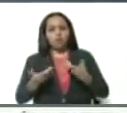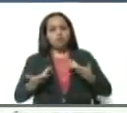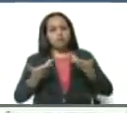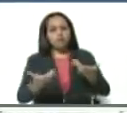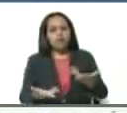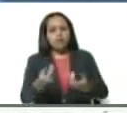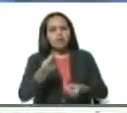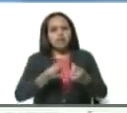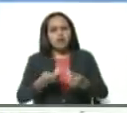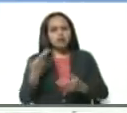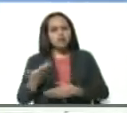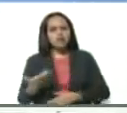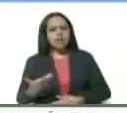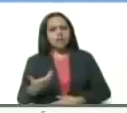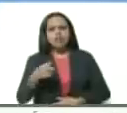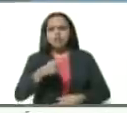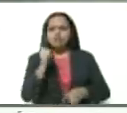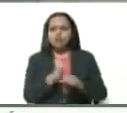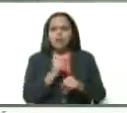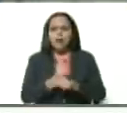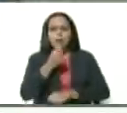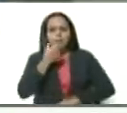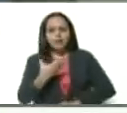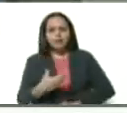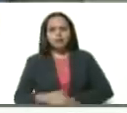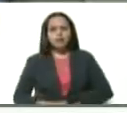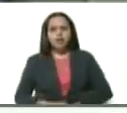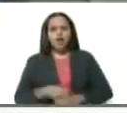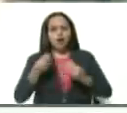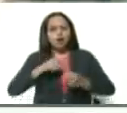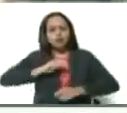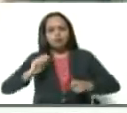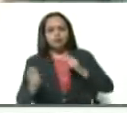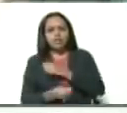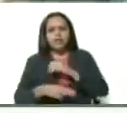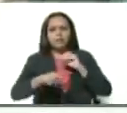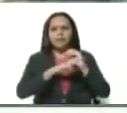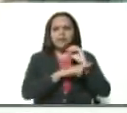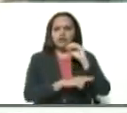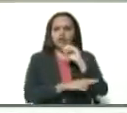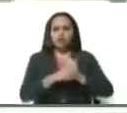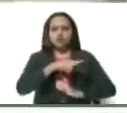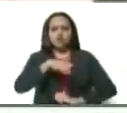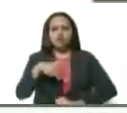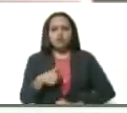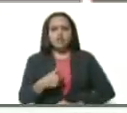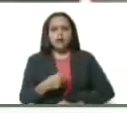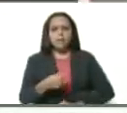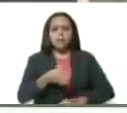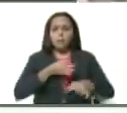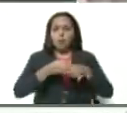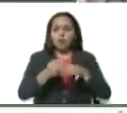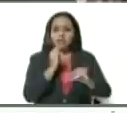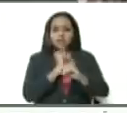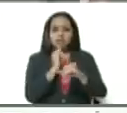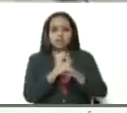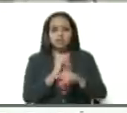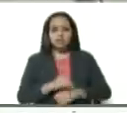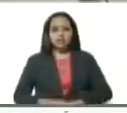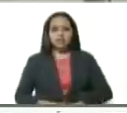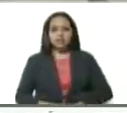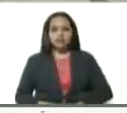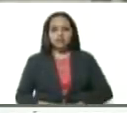bien? ¿Cómo se convierte el Petro, nuestra criptomoneda,